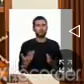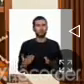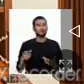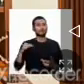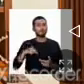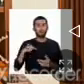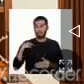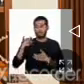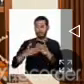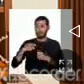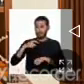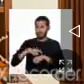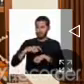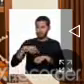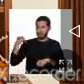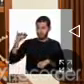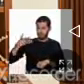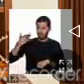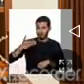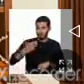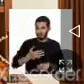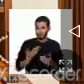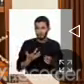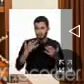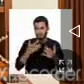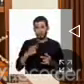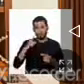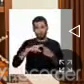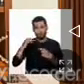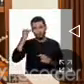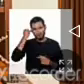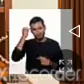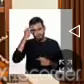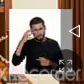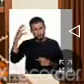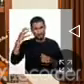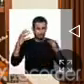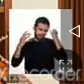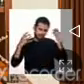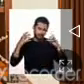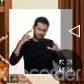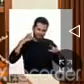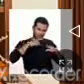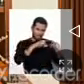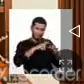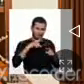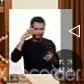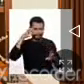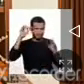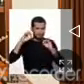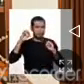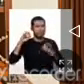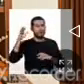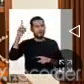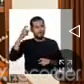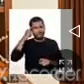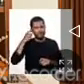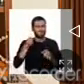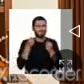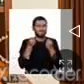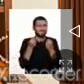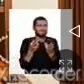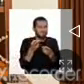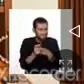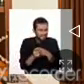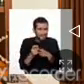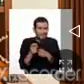Infortunadamente, en estos últimos tiempos las ideologías y la polarización política ha afectado